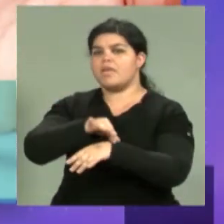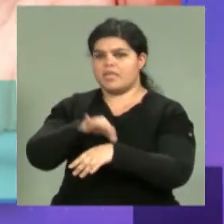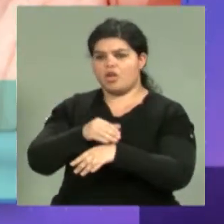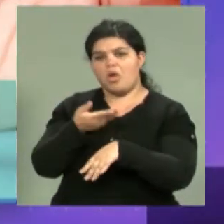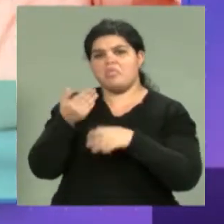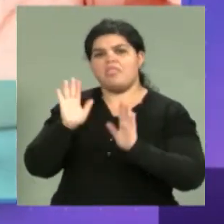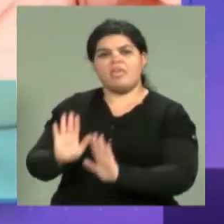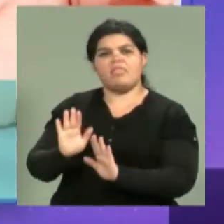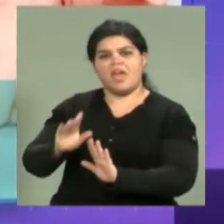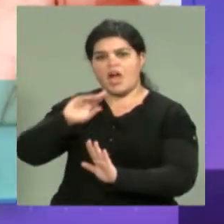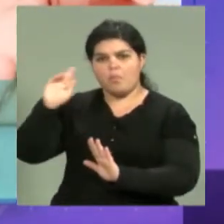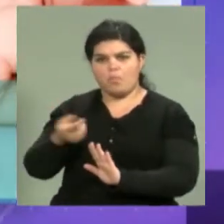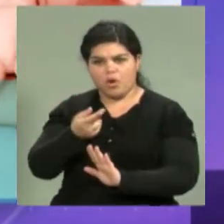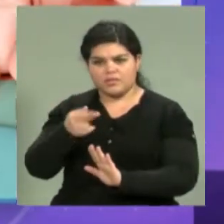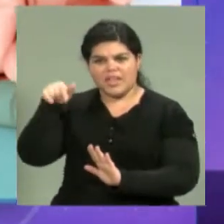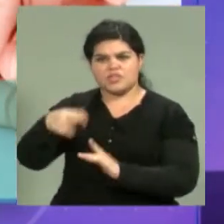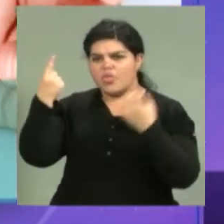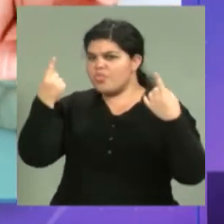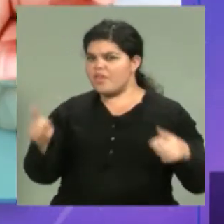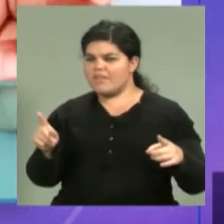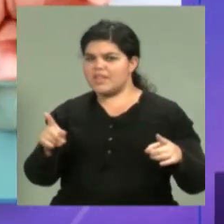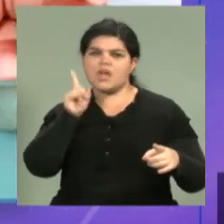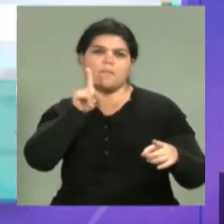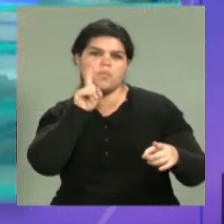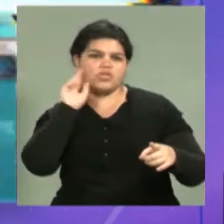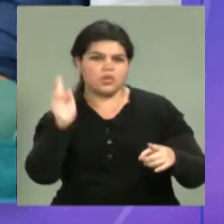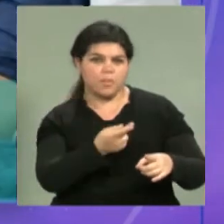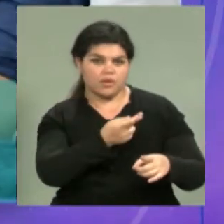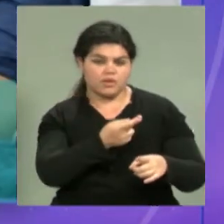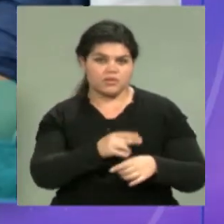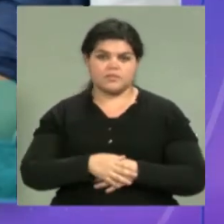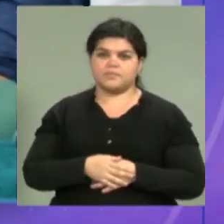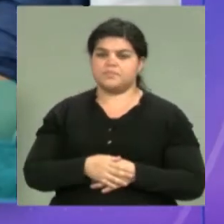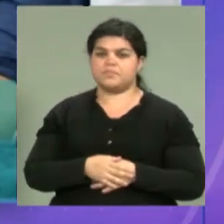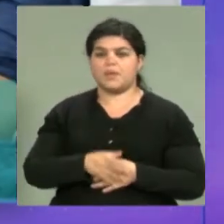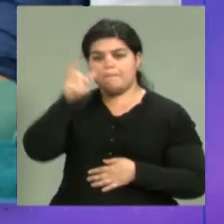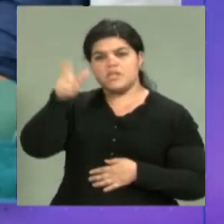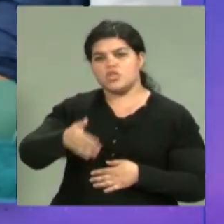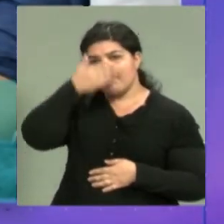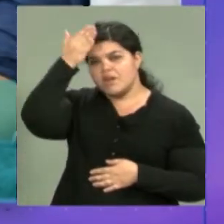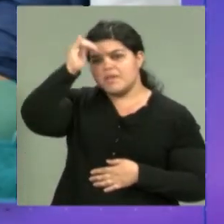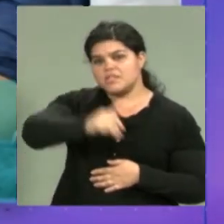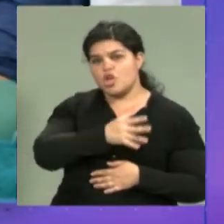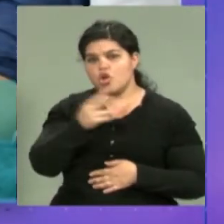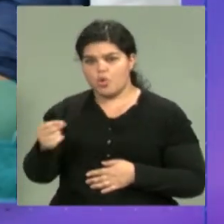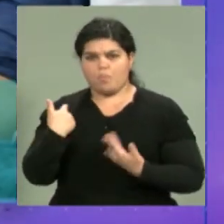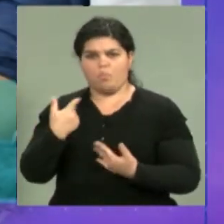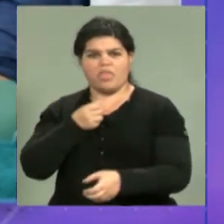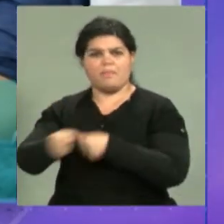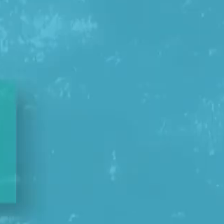alguien, pudiendo salvarlo, ¿es diferente a inducir la muerte? ¿Una persona enferma o no tiene derecho a